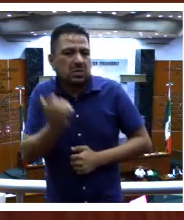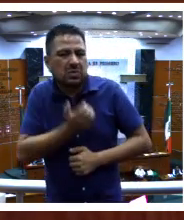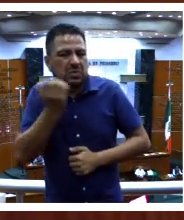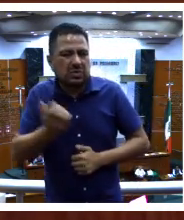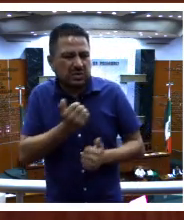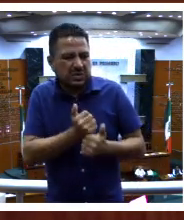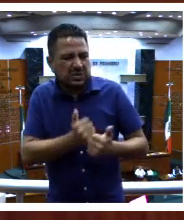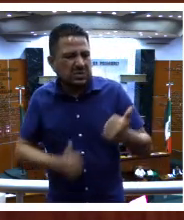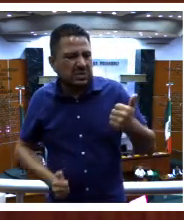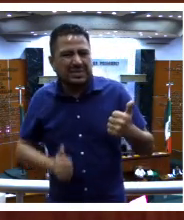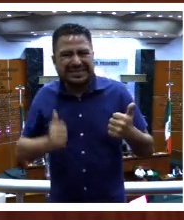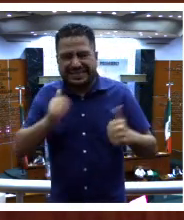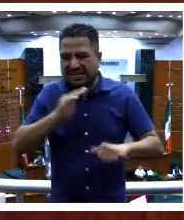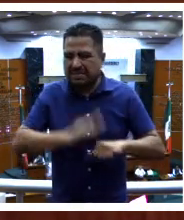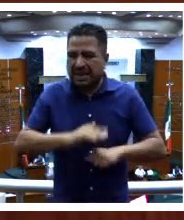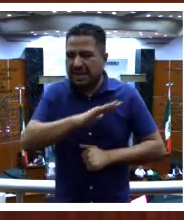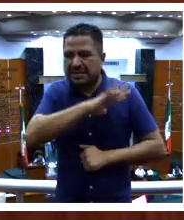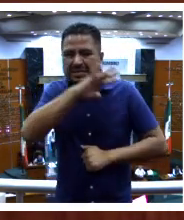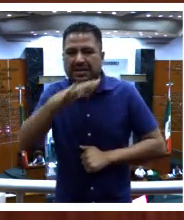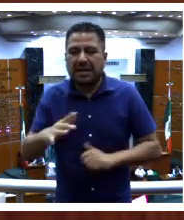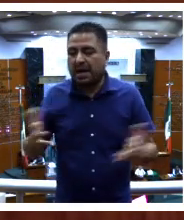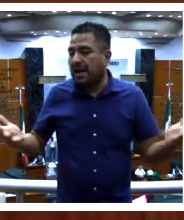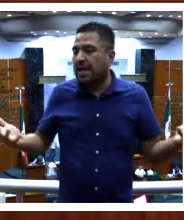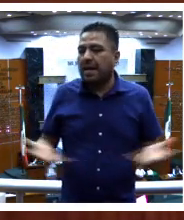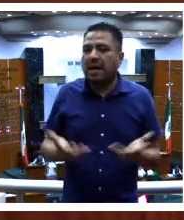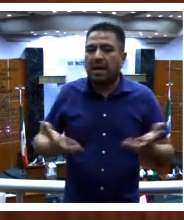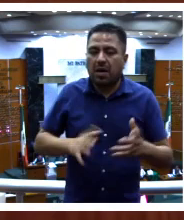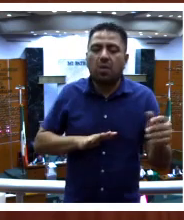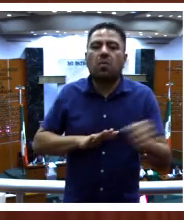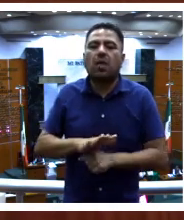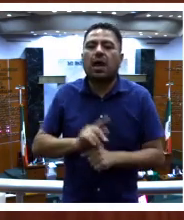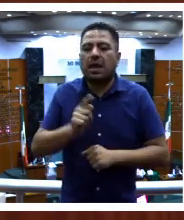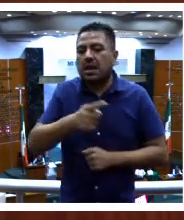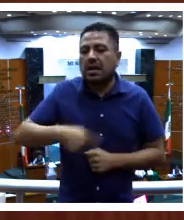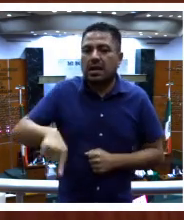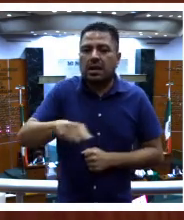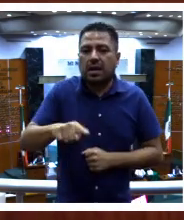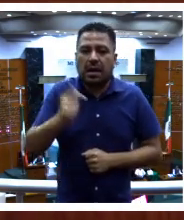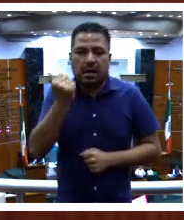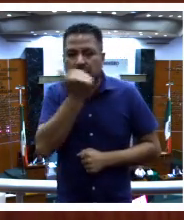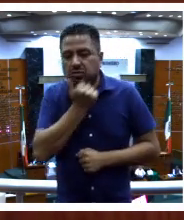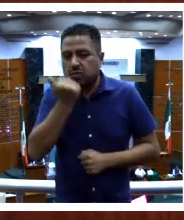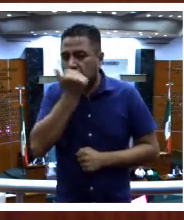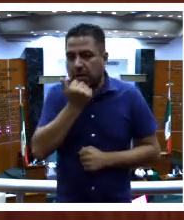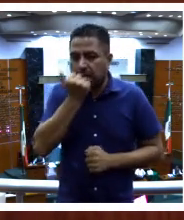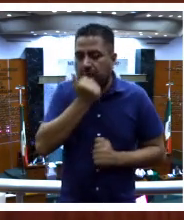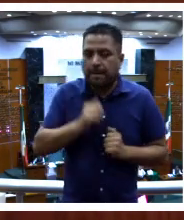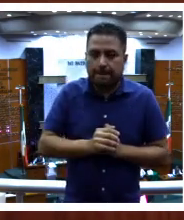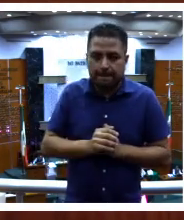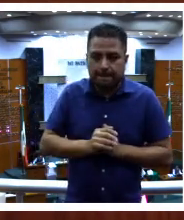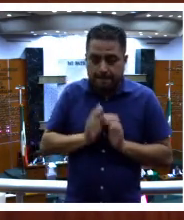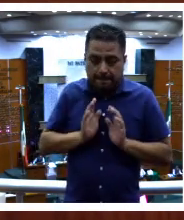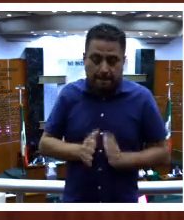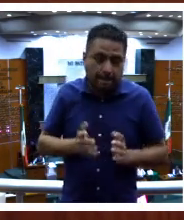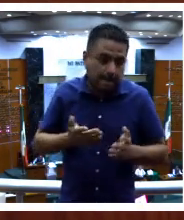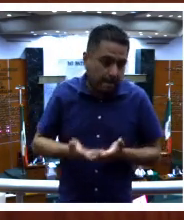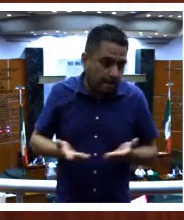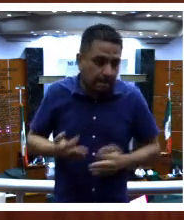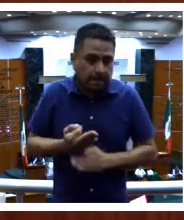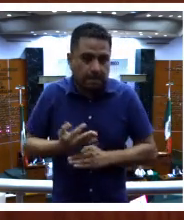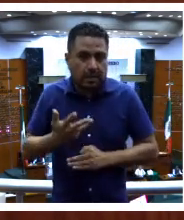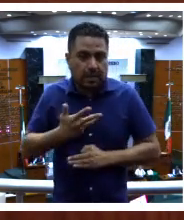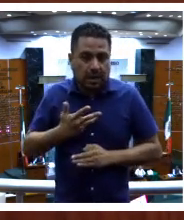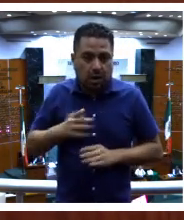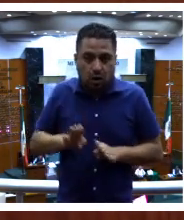de las actividades generales que realizan las y los estudiantes. Al respecto, ¿existe